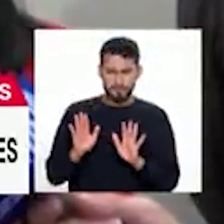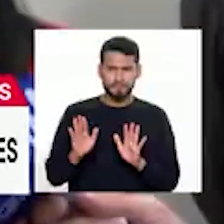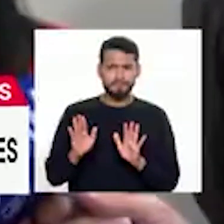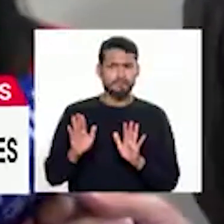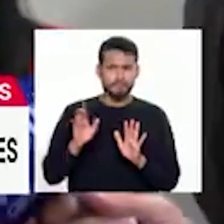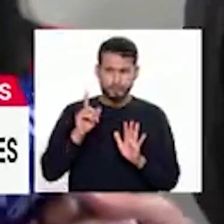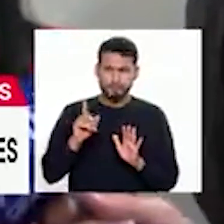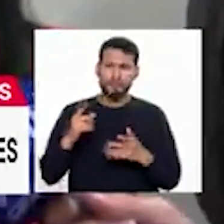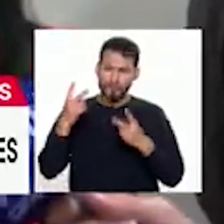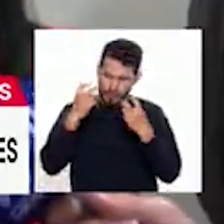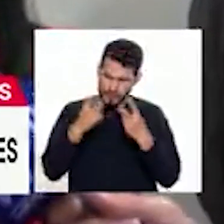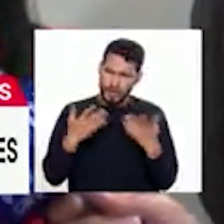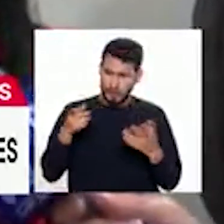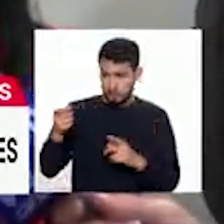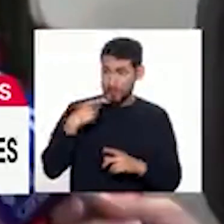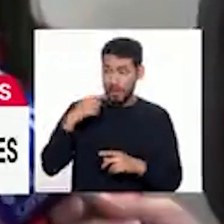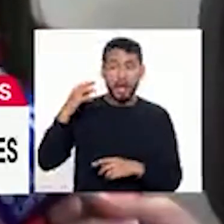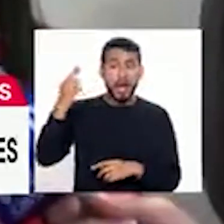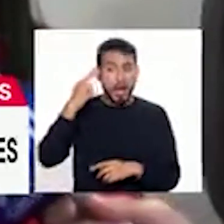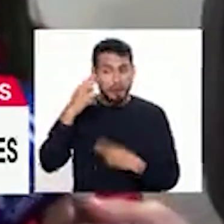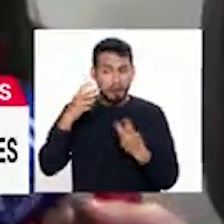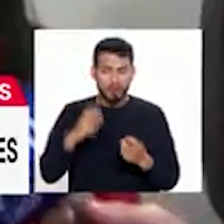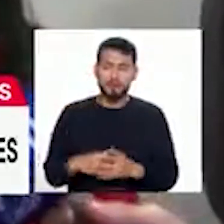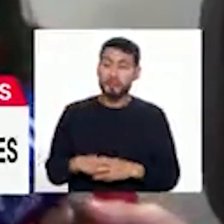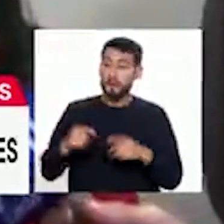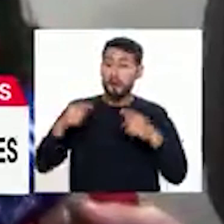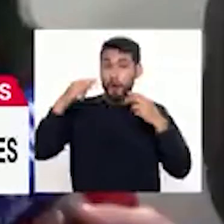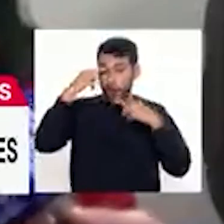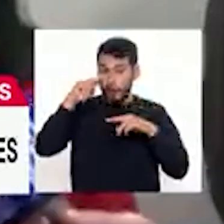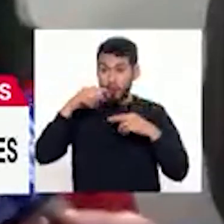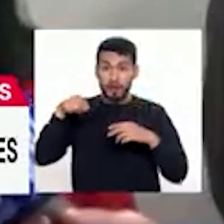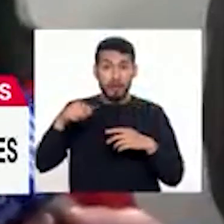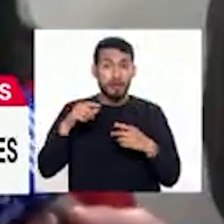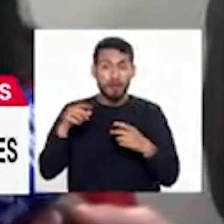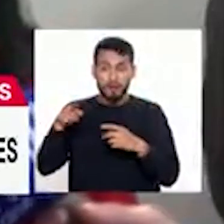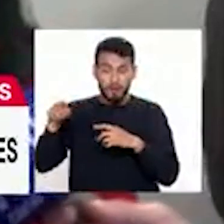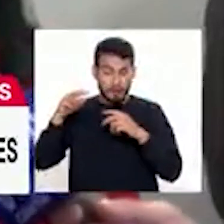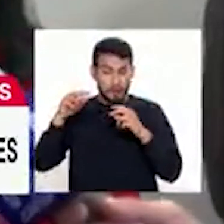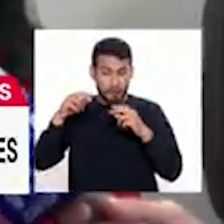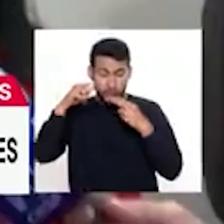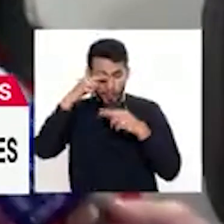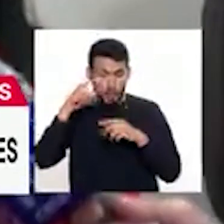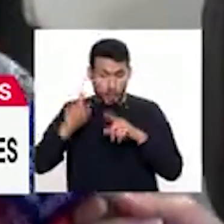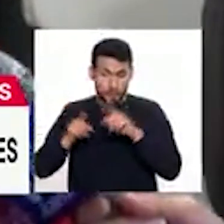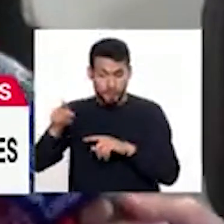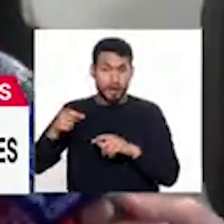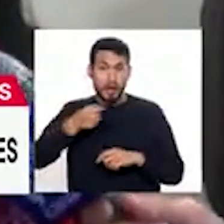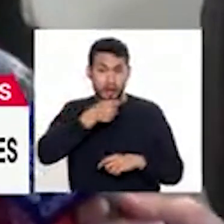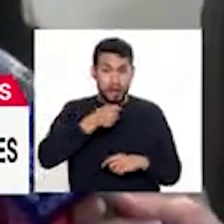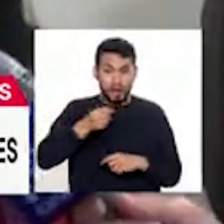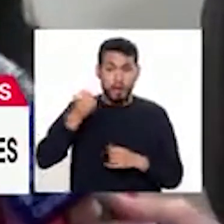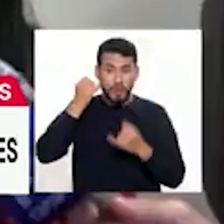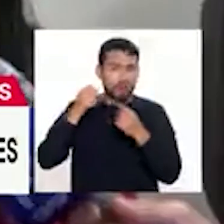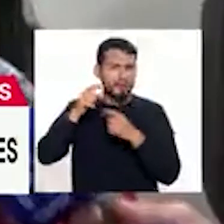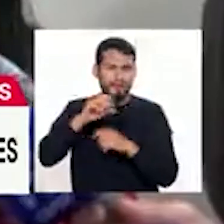Hay causas para investigar, dice usted. A veces de las noticias criminis que ustedes, alguna prensa lo saca,